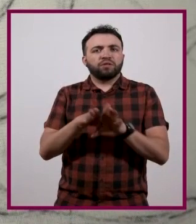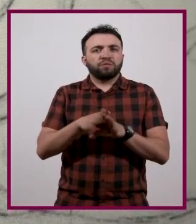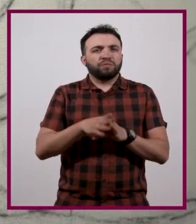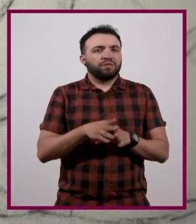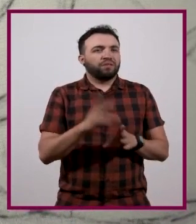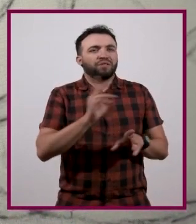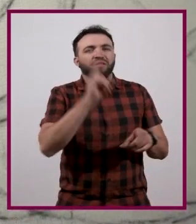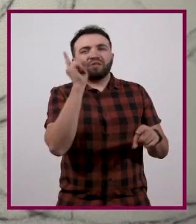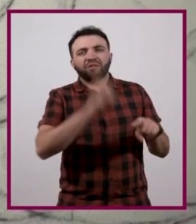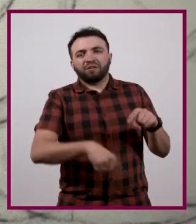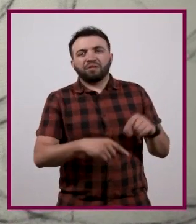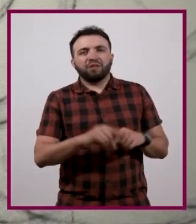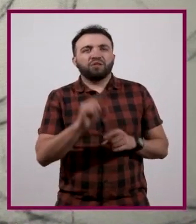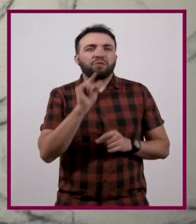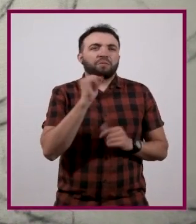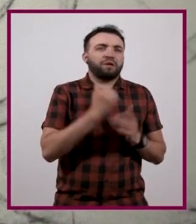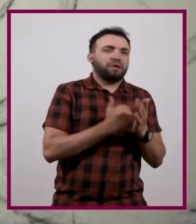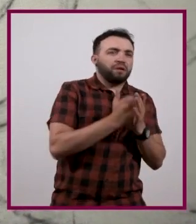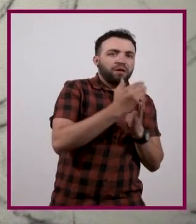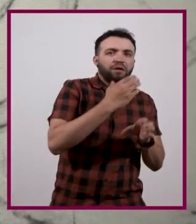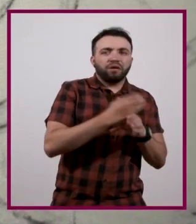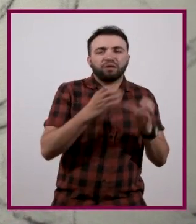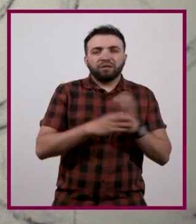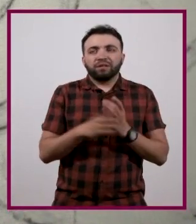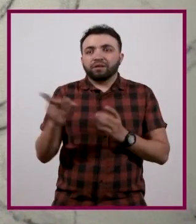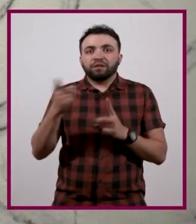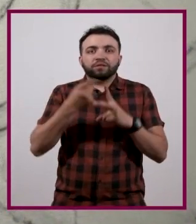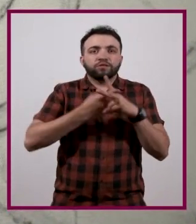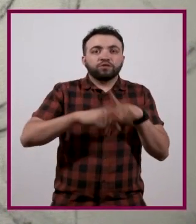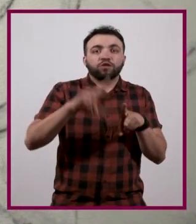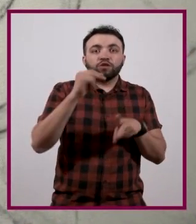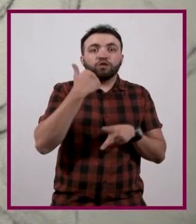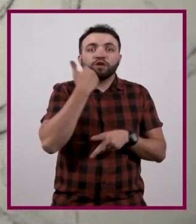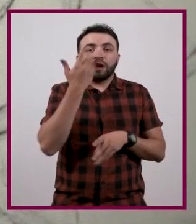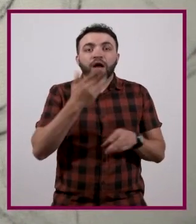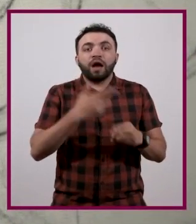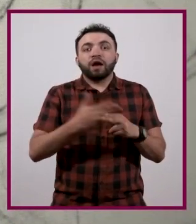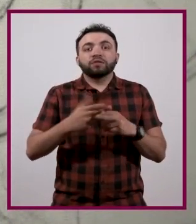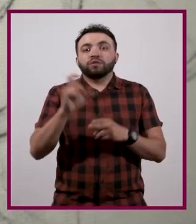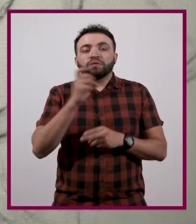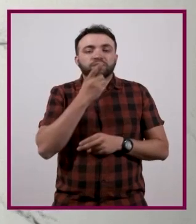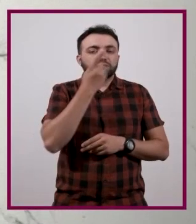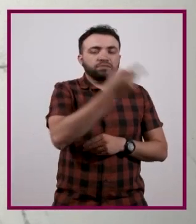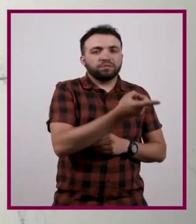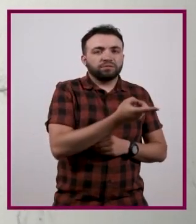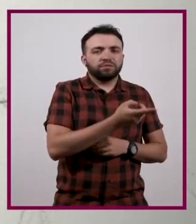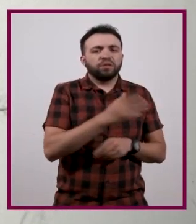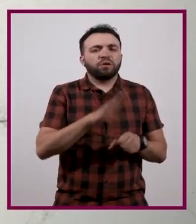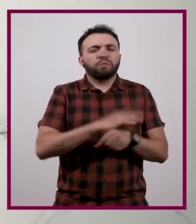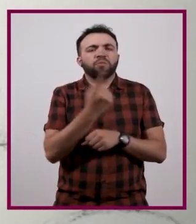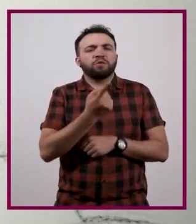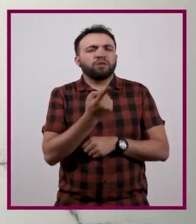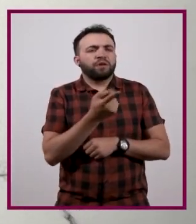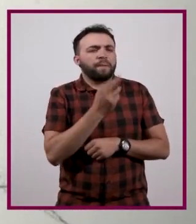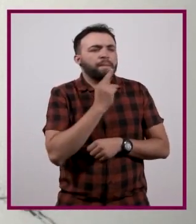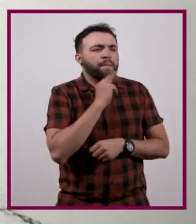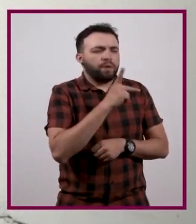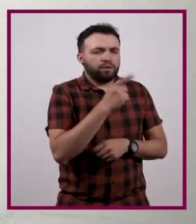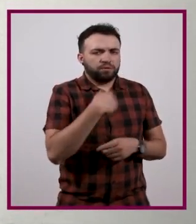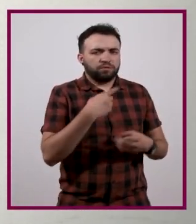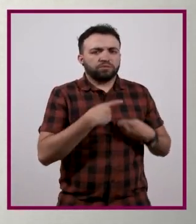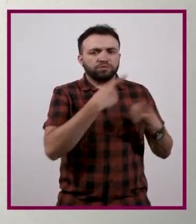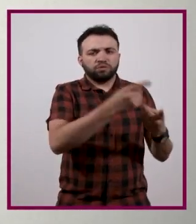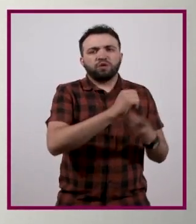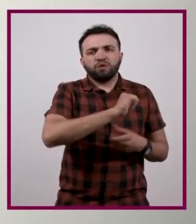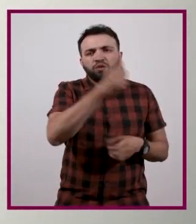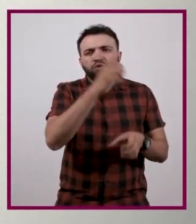excusas que estaban un poco como prolongando el inicio de la obra, hasta que finalmente le dijeron que por qué no mejor le ofrecían